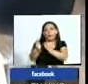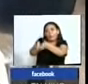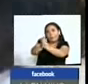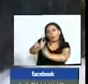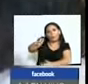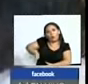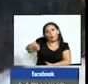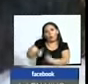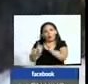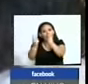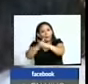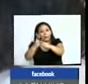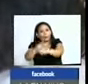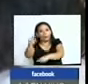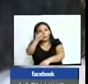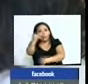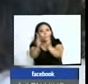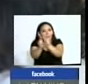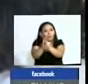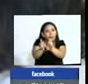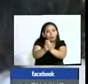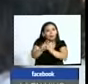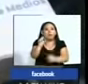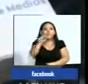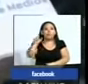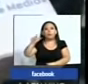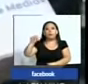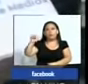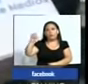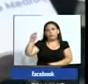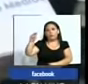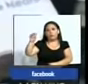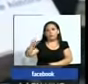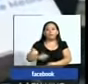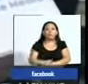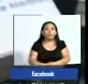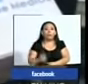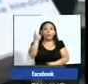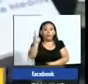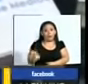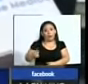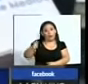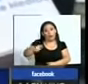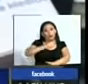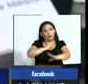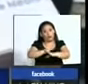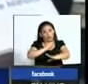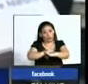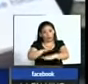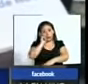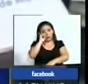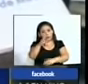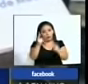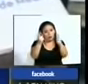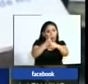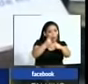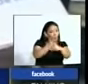cambio en la tipificación del delito a lesiones graves. La defensa solicitó el cambio de calificación del delito de